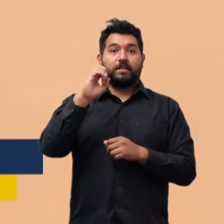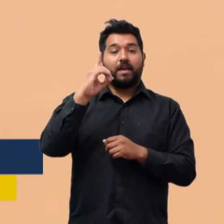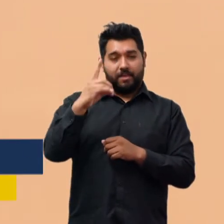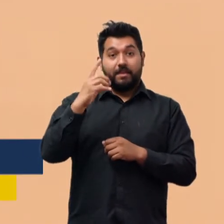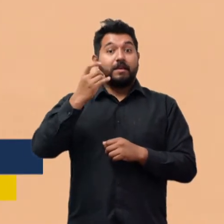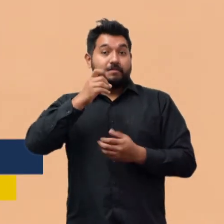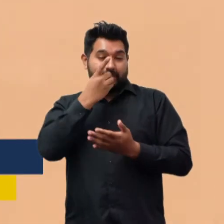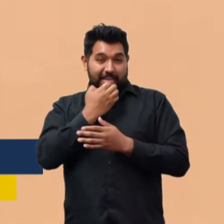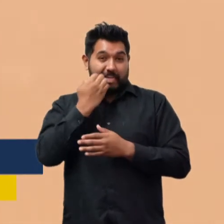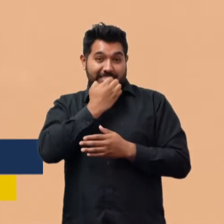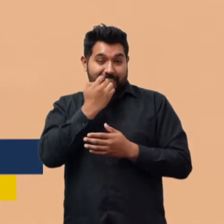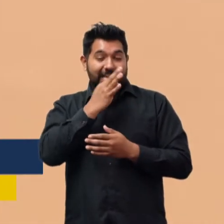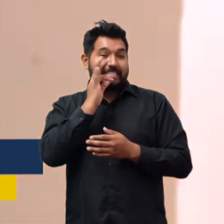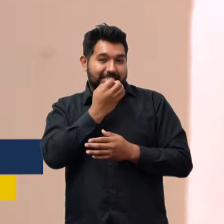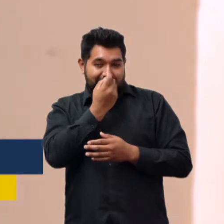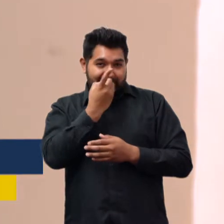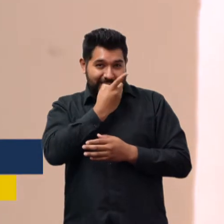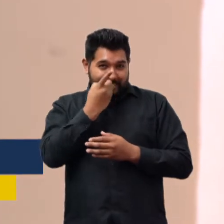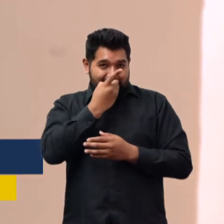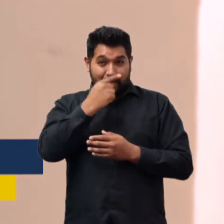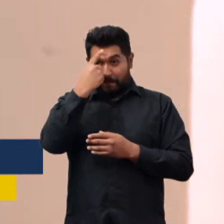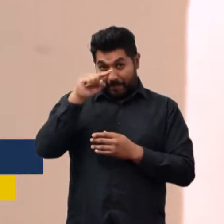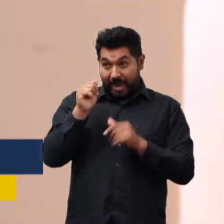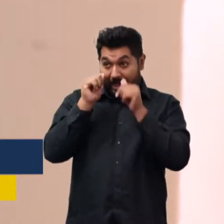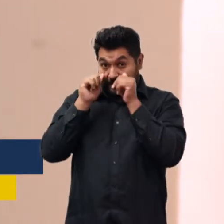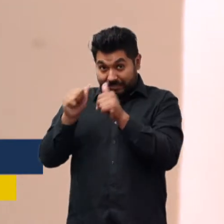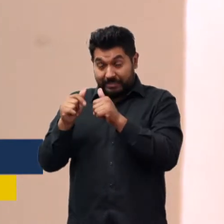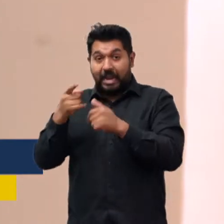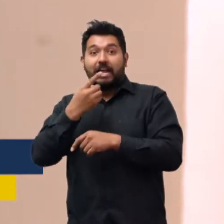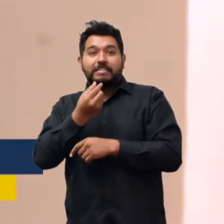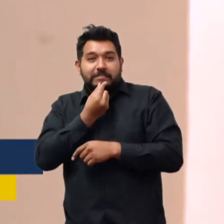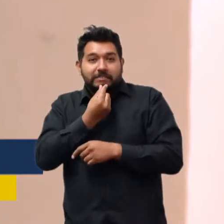de la Facultad de Estomatología, brindó apoyo al